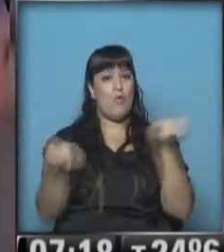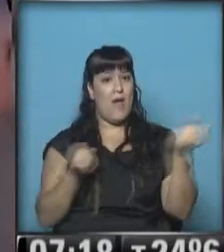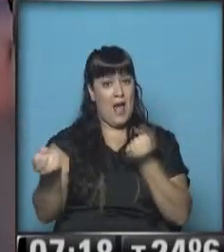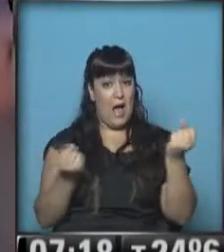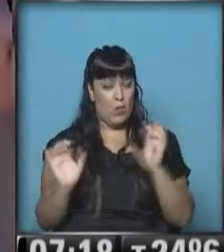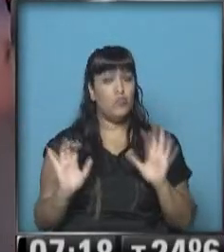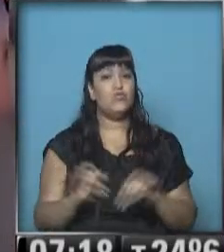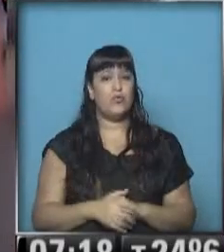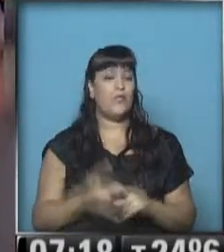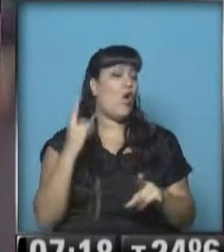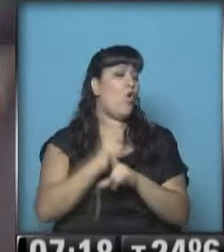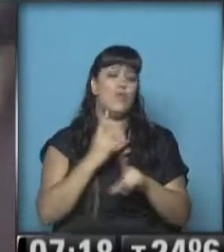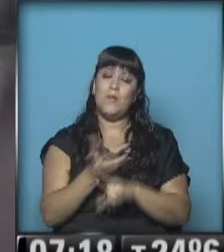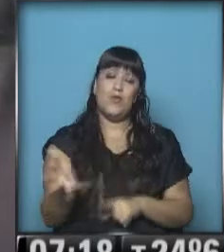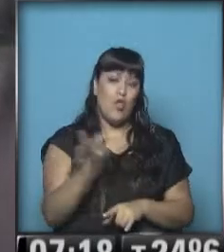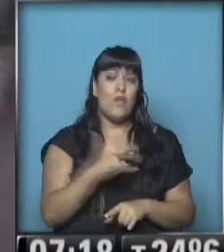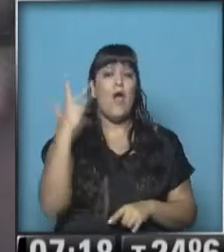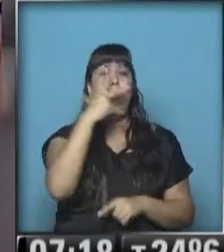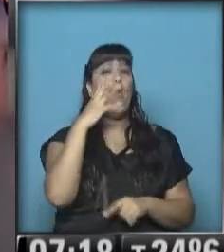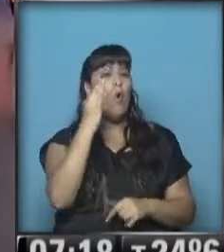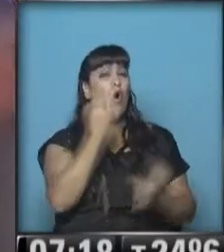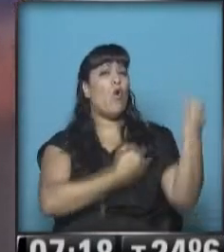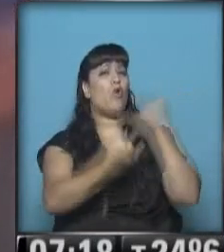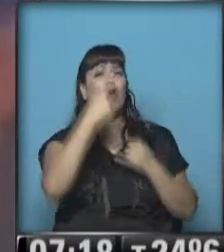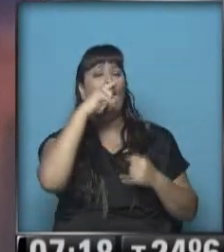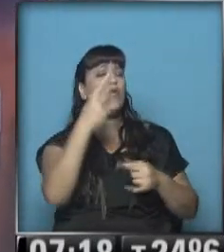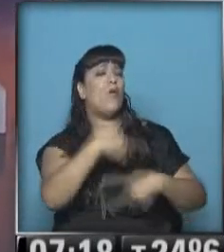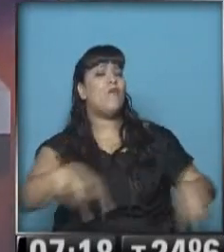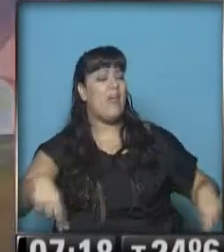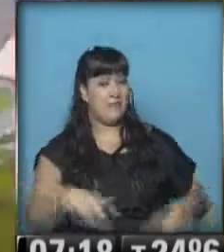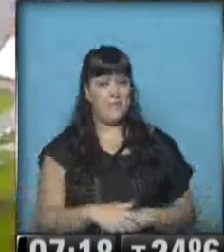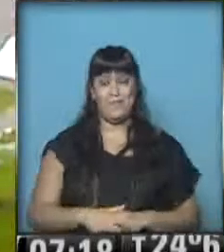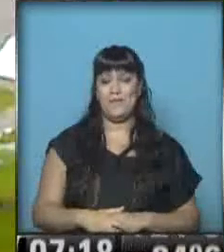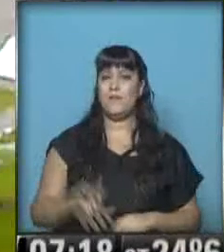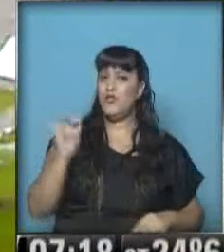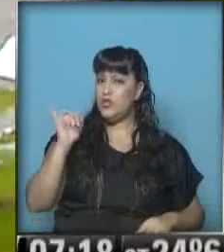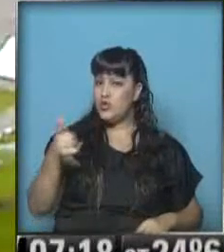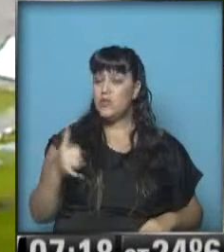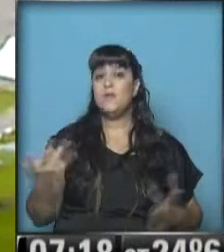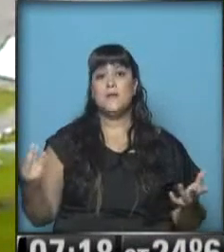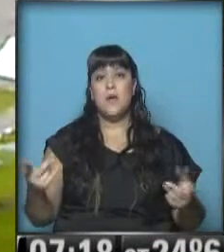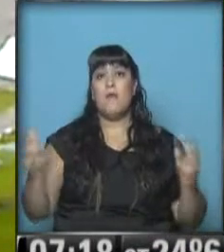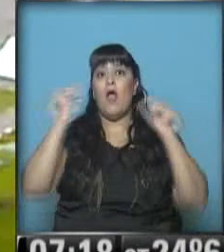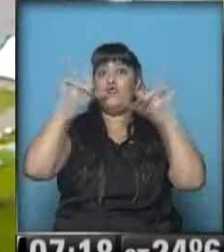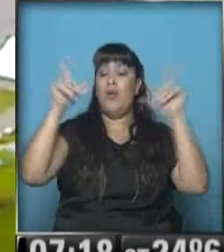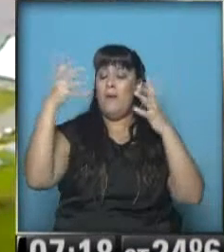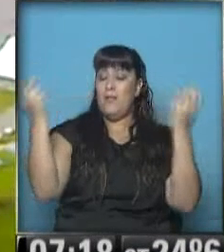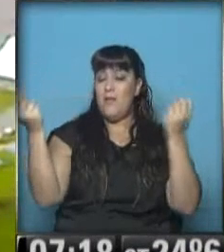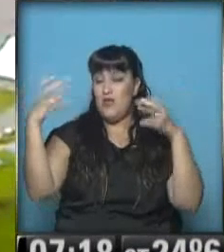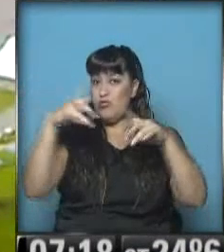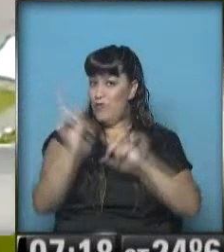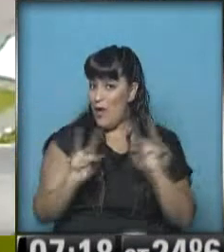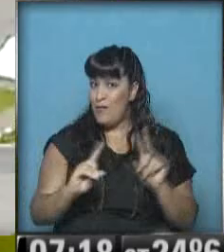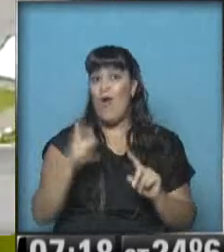casa con el auto, como siempre, como todos los días. Hugo Palamar, a ver, contanos lo último. Como no, Alejandro Lourdes, que no nos sorprenda el aquaplaning. Vamos a ver